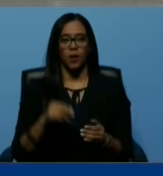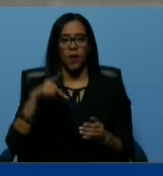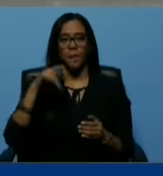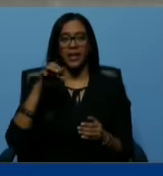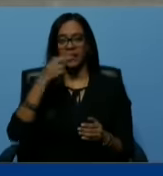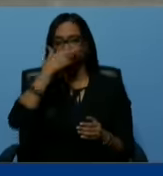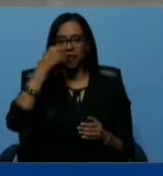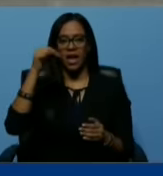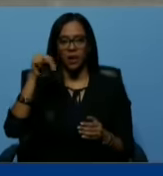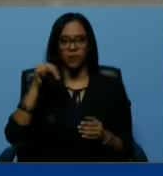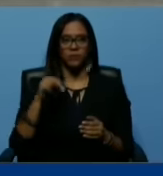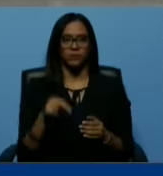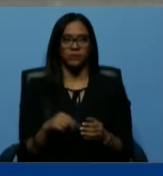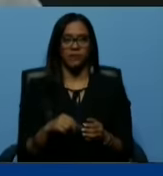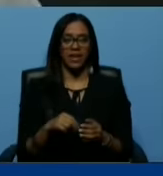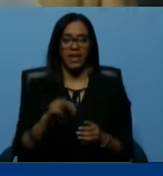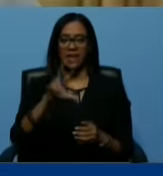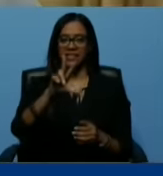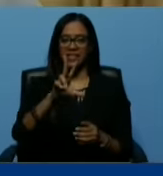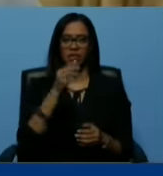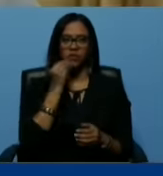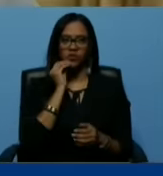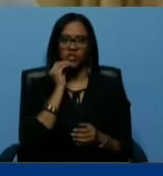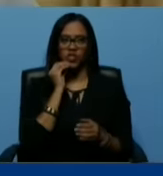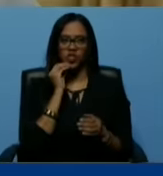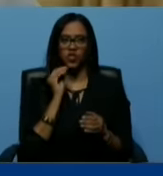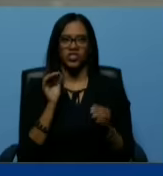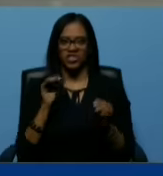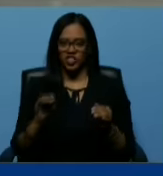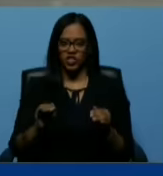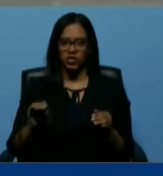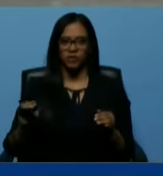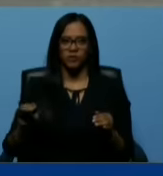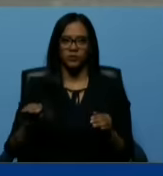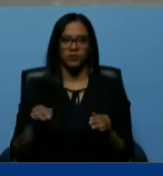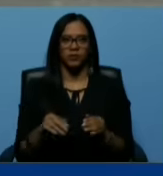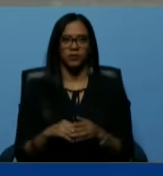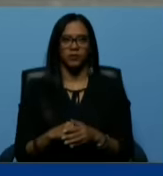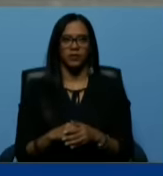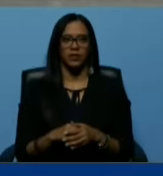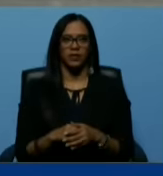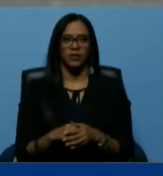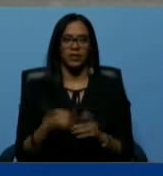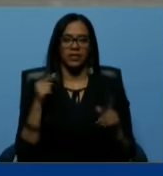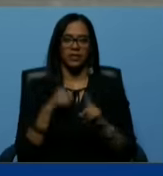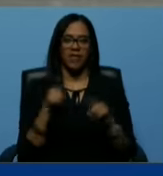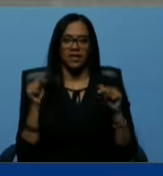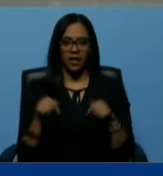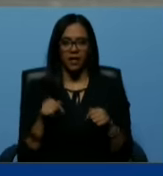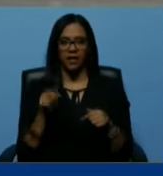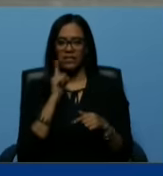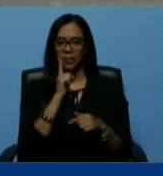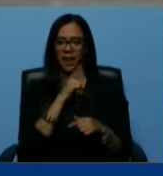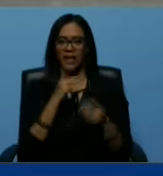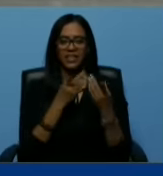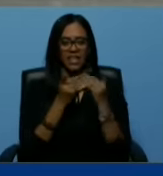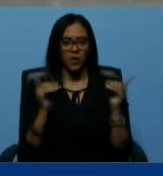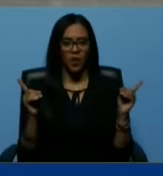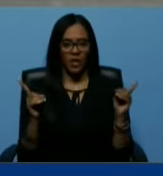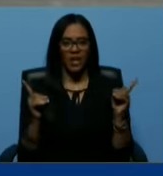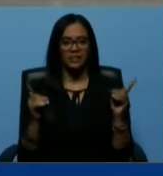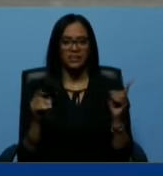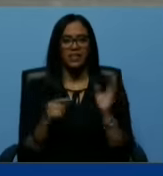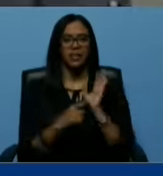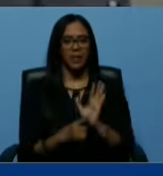eran tres muchachos chiquitos, seguro. Dice, desde esta perspectiva, la llamada democracia representativa,